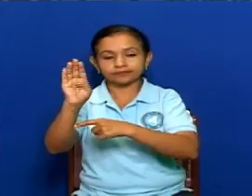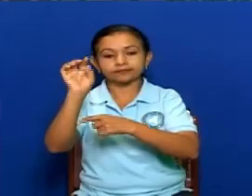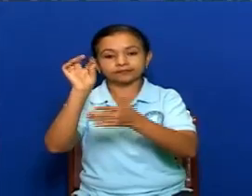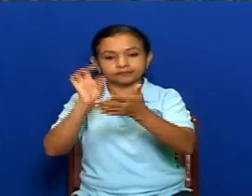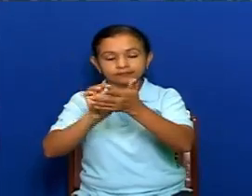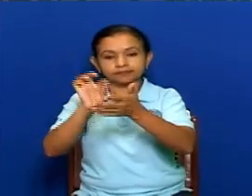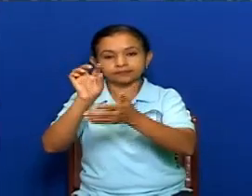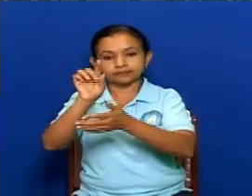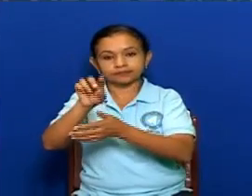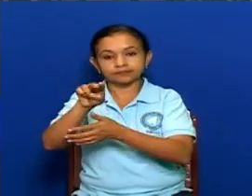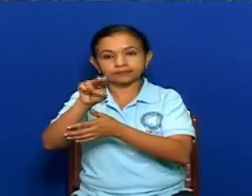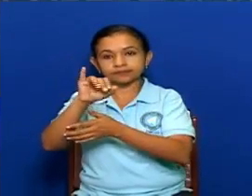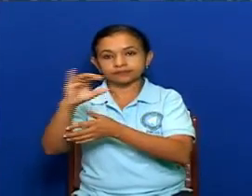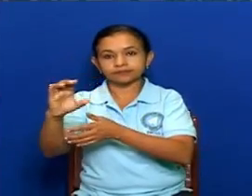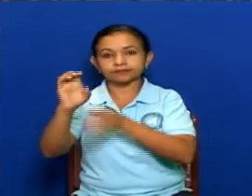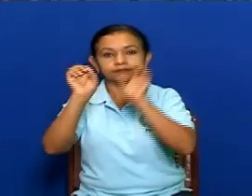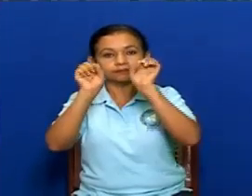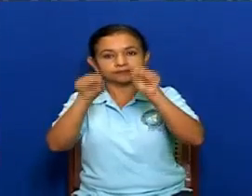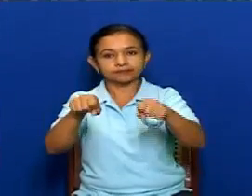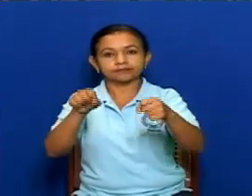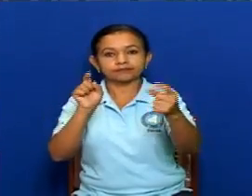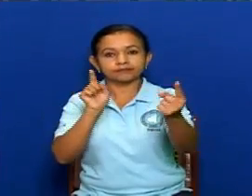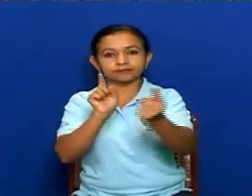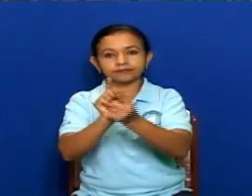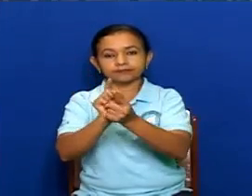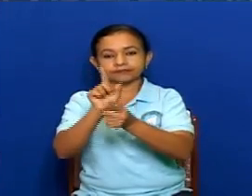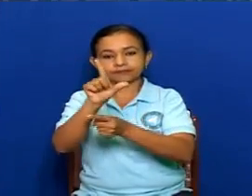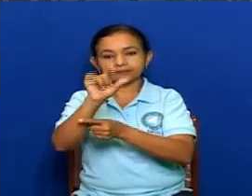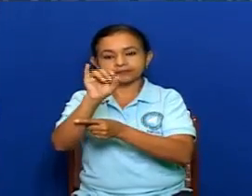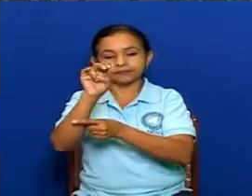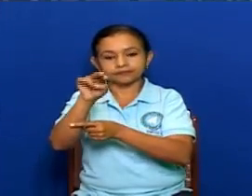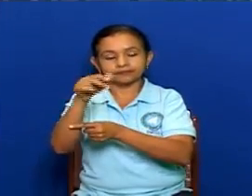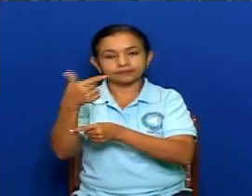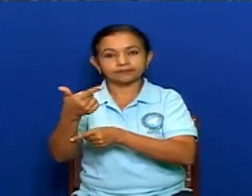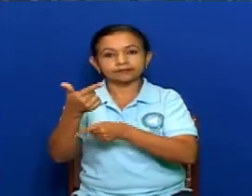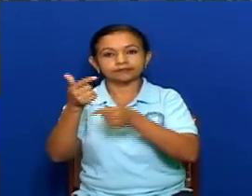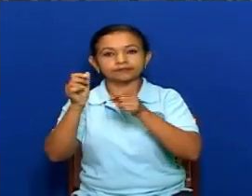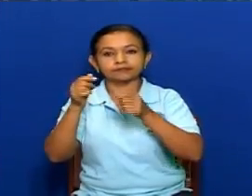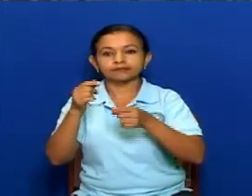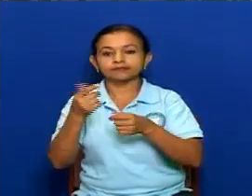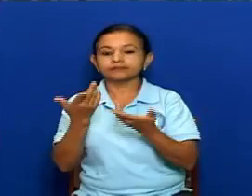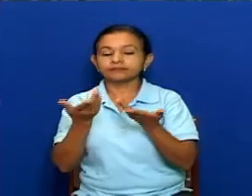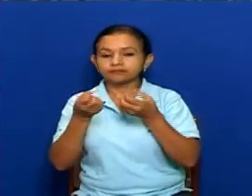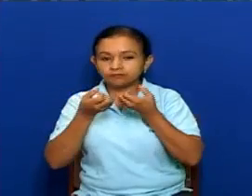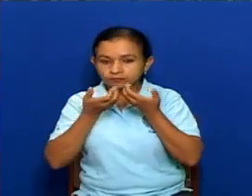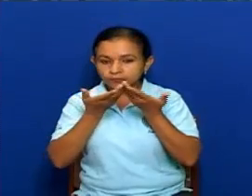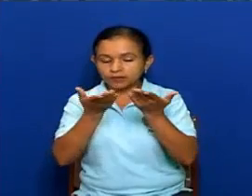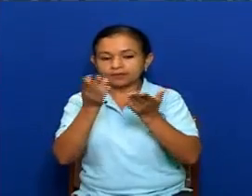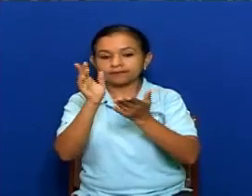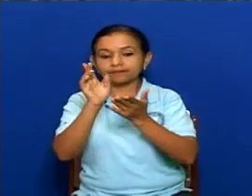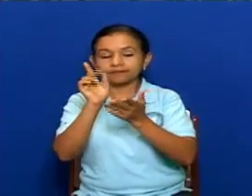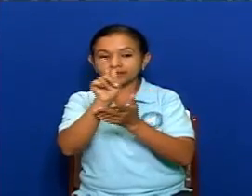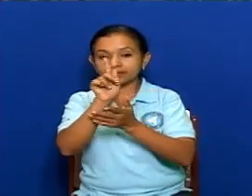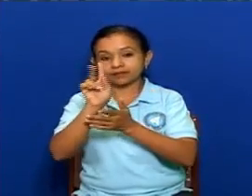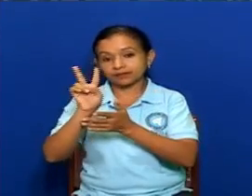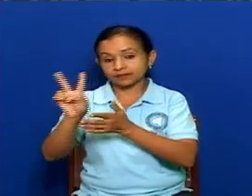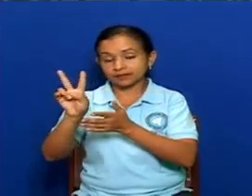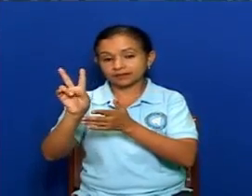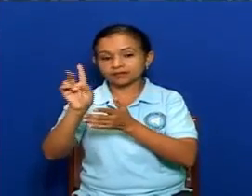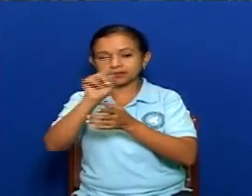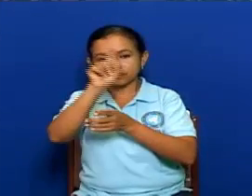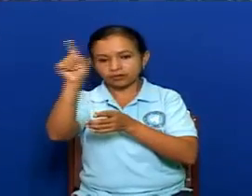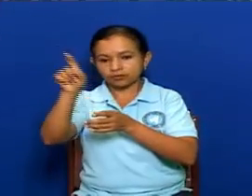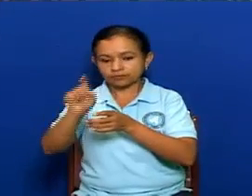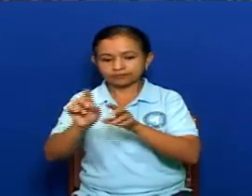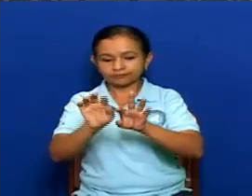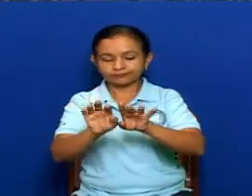www.asamblea.gob.ni. Ahí usted puede encontrar nuestro link en el cual nosotros transmitimos en vivo. Nada más tiene que